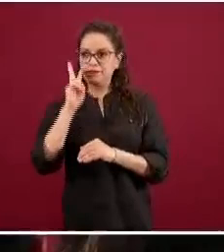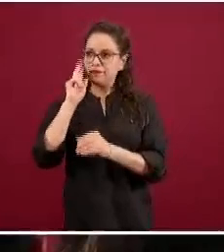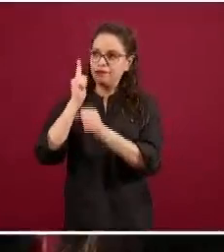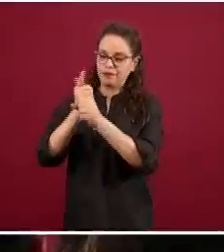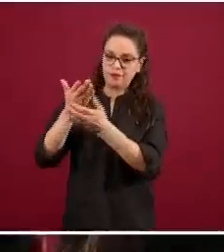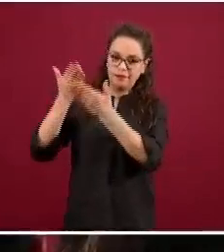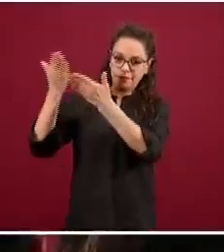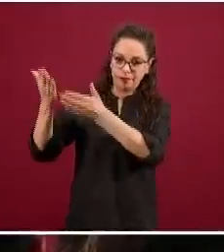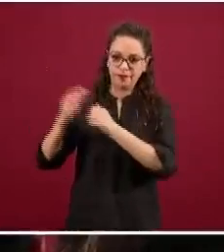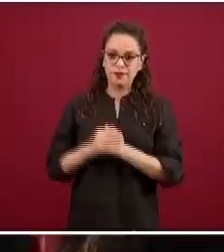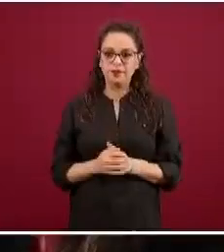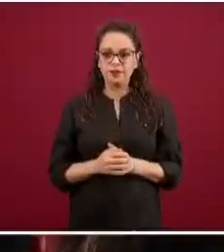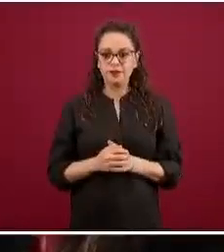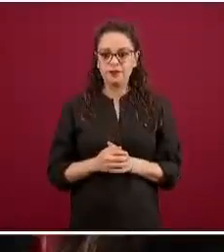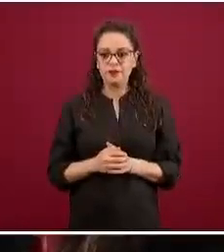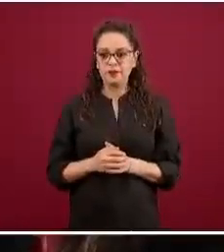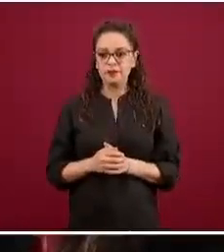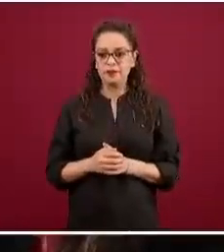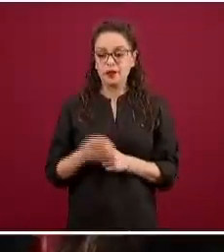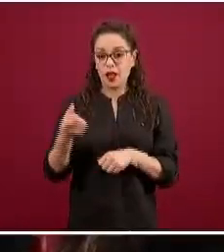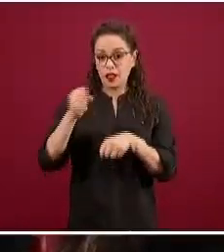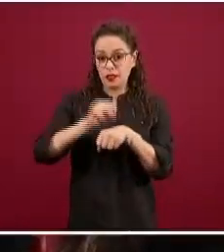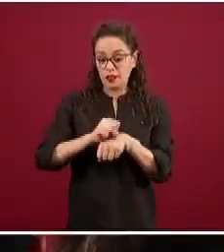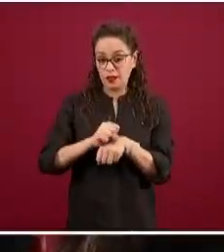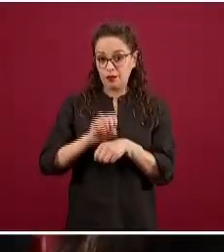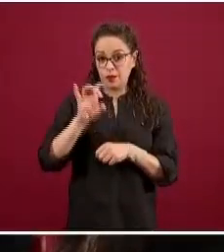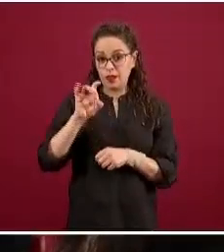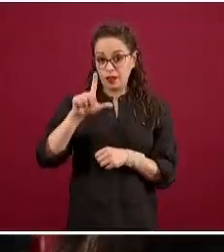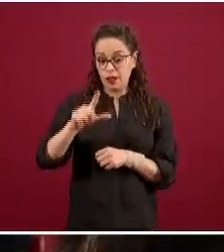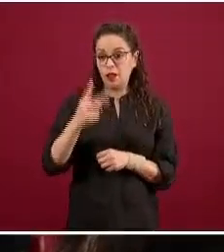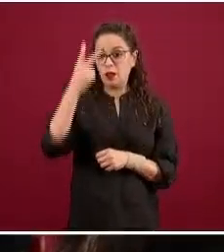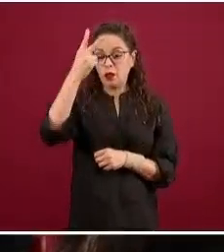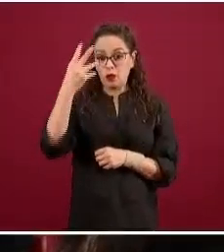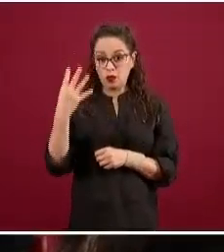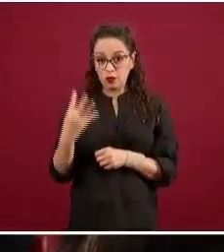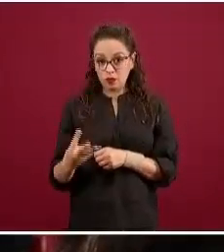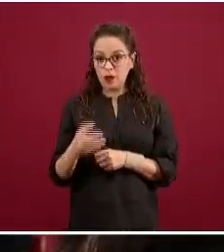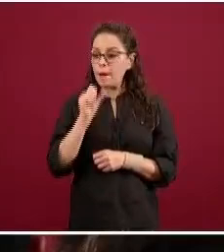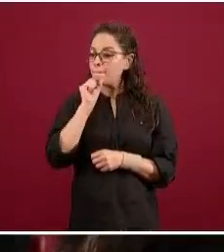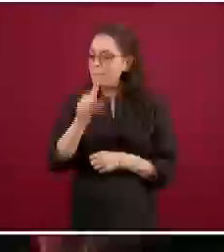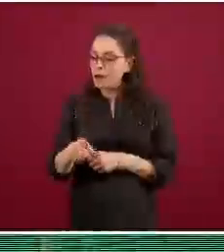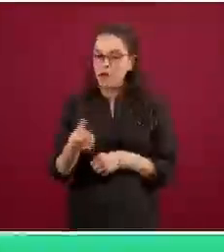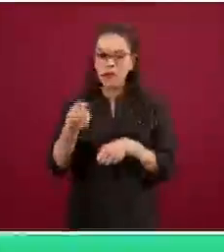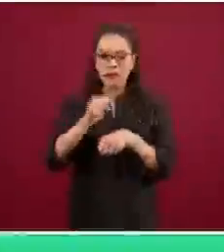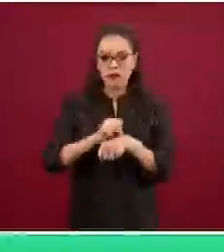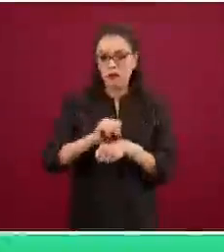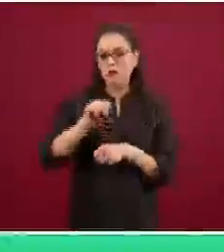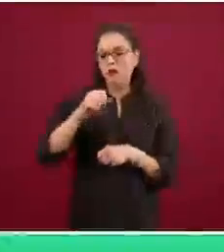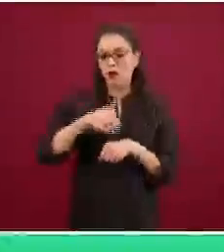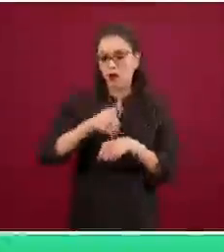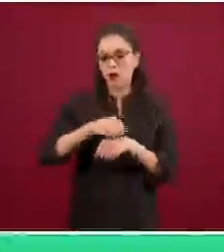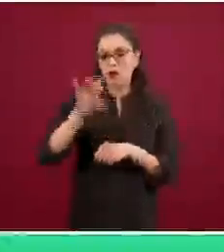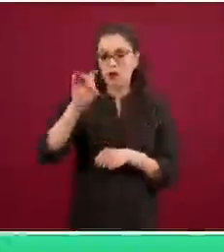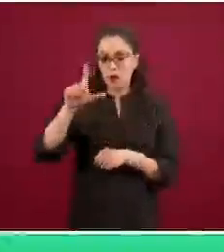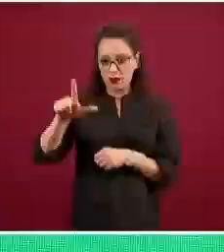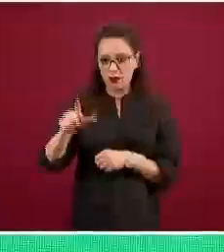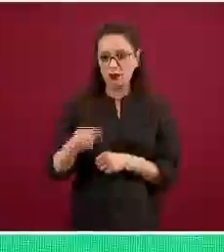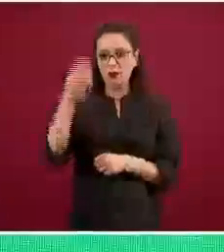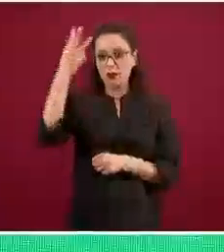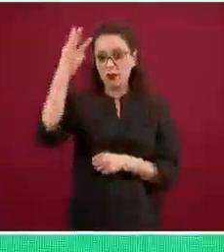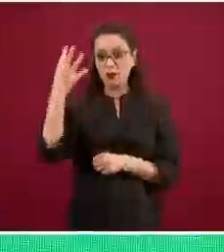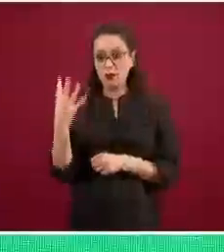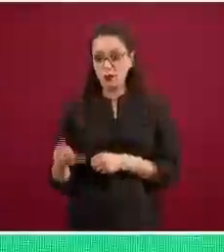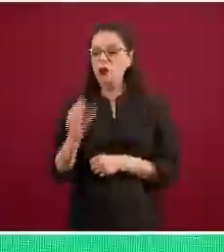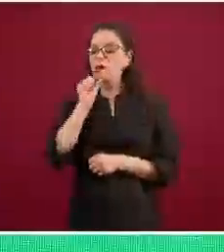lo tuvieron en la semana 37, 2/4 partes lo tuvieron en la misma semana 37 y 3/4 partes lo tuvieron en la